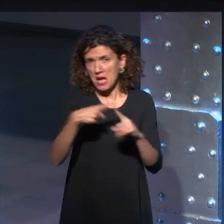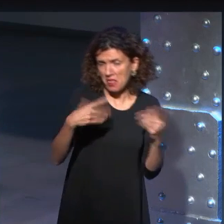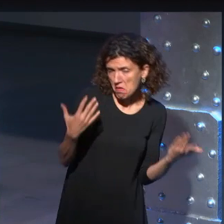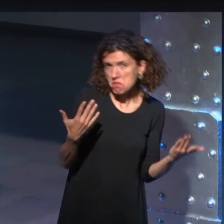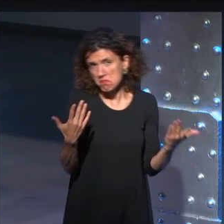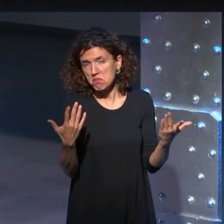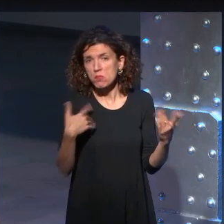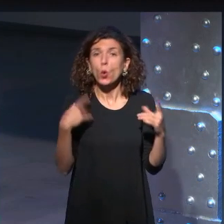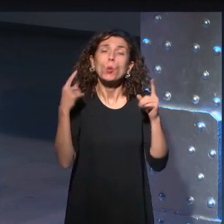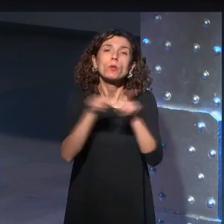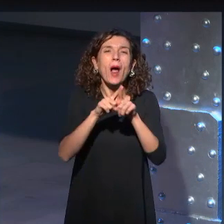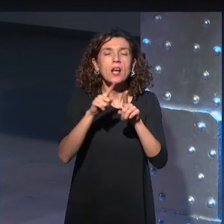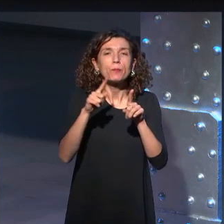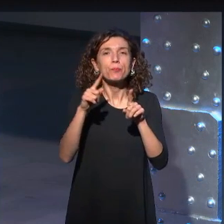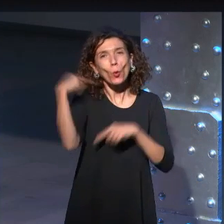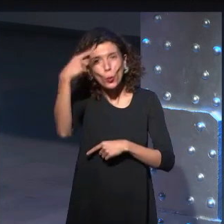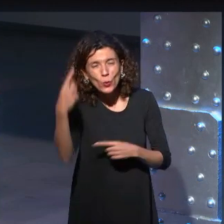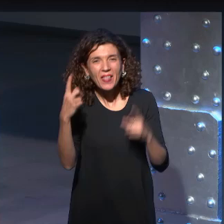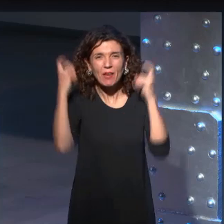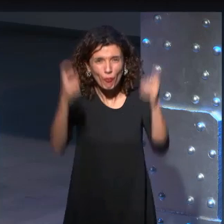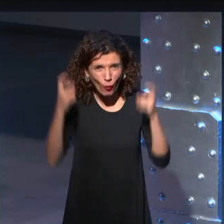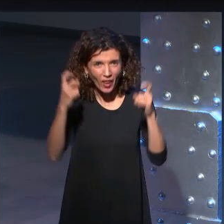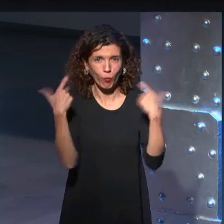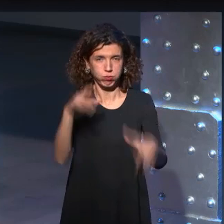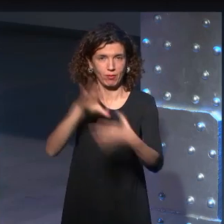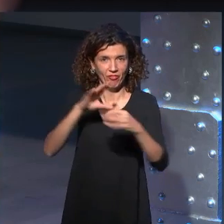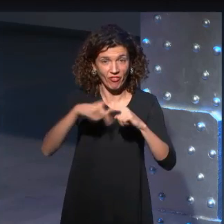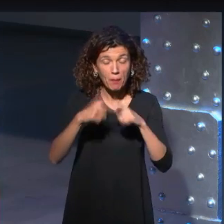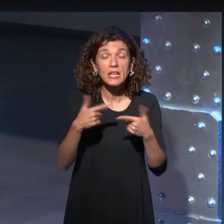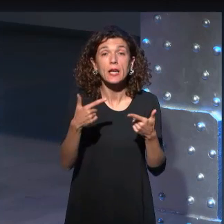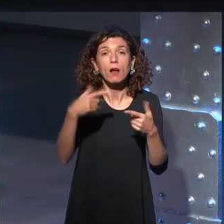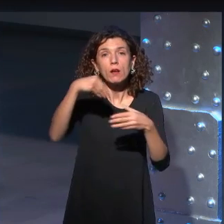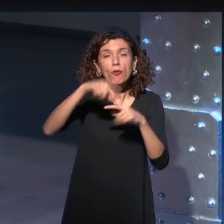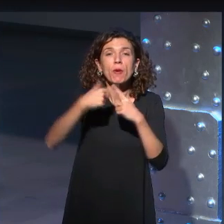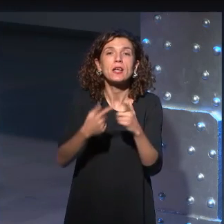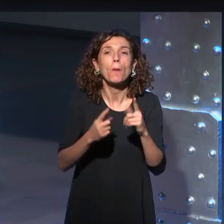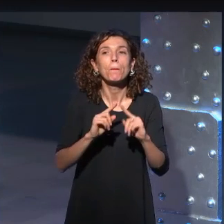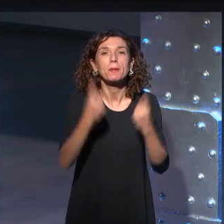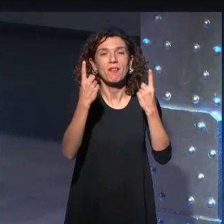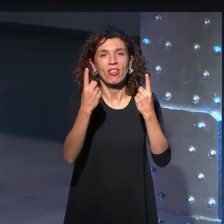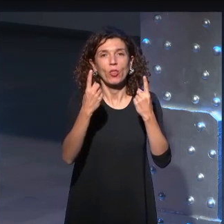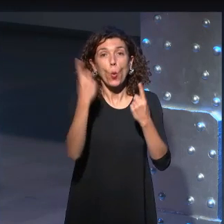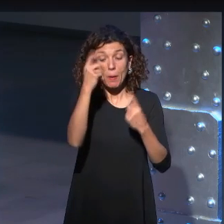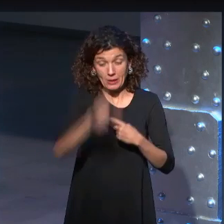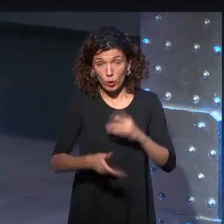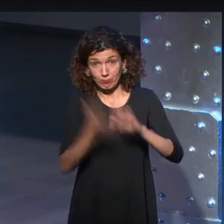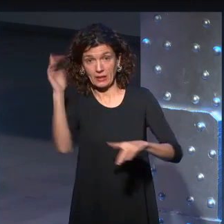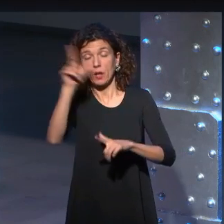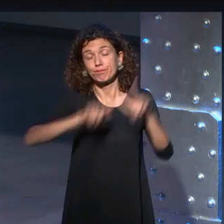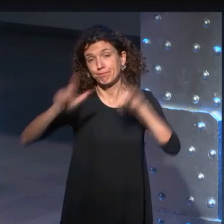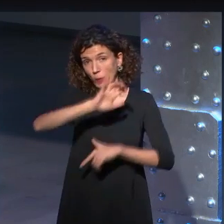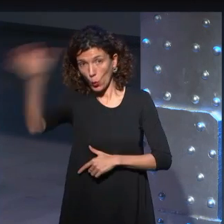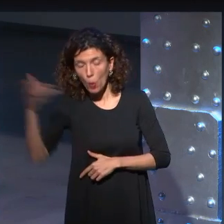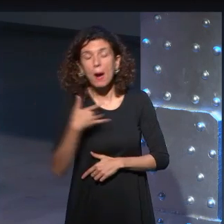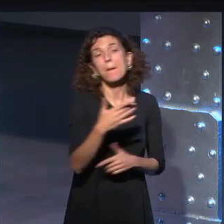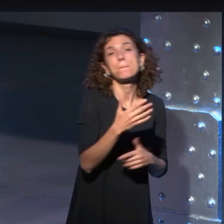cultura del esfuerzo, pertenecen a la cultura del esfuerzo. Entonces, la primera es que alguien de toda su familia viaja a Europa. La madre está